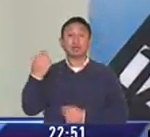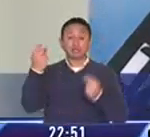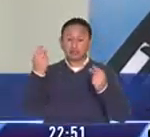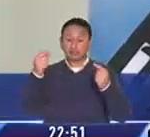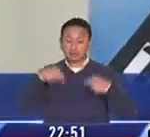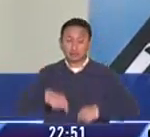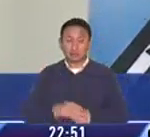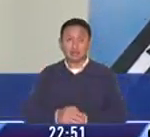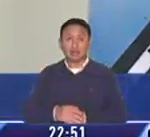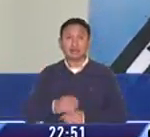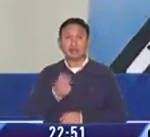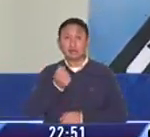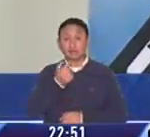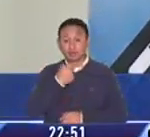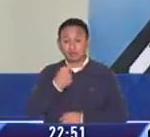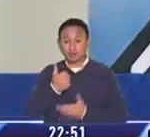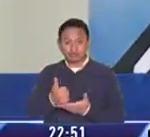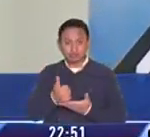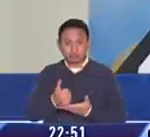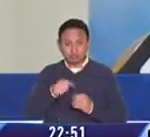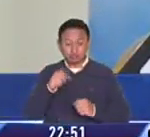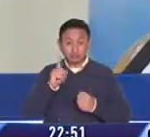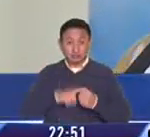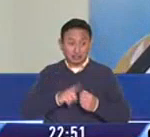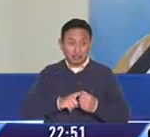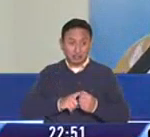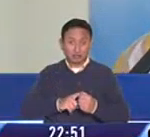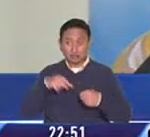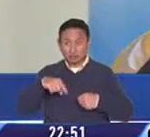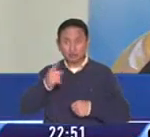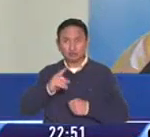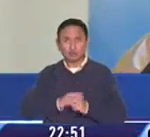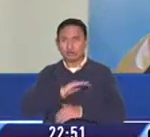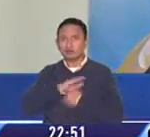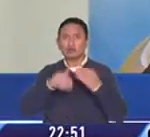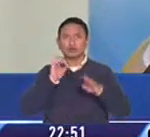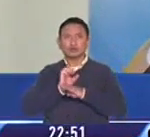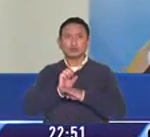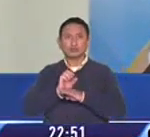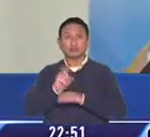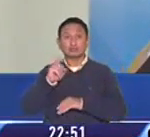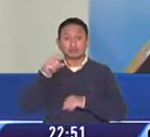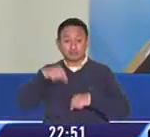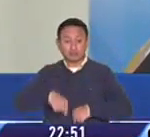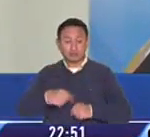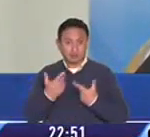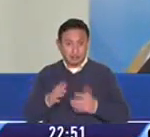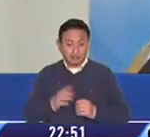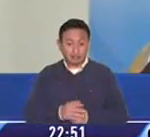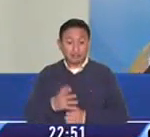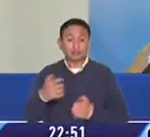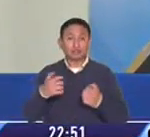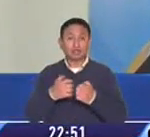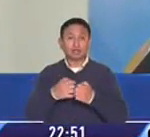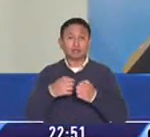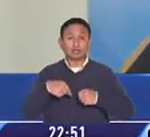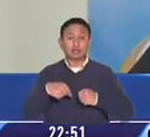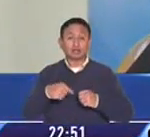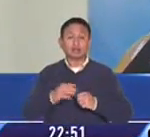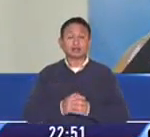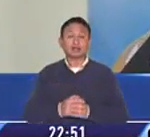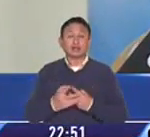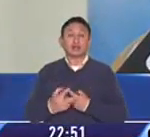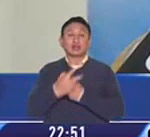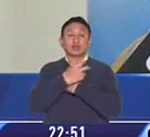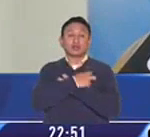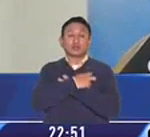la medicina, que no solamente hay en Quito, en las ciudades grandes, que necesitamos ya una máquina de radioterapia, que